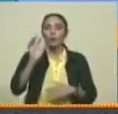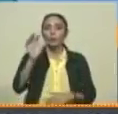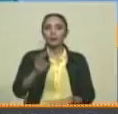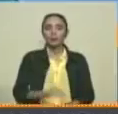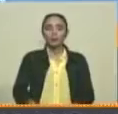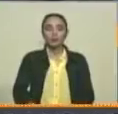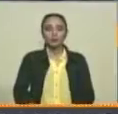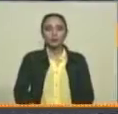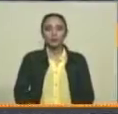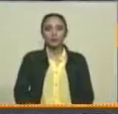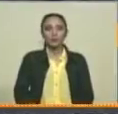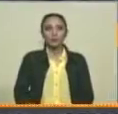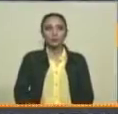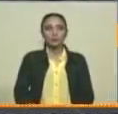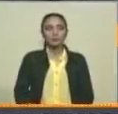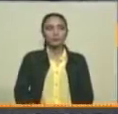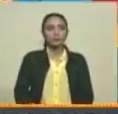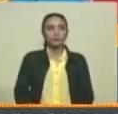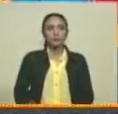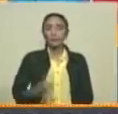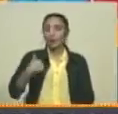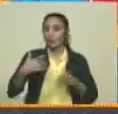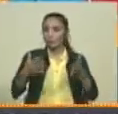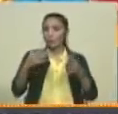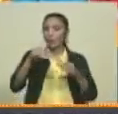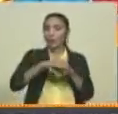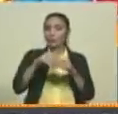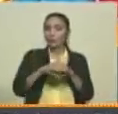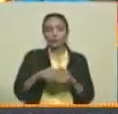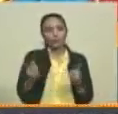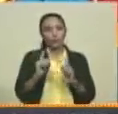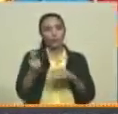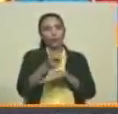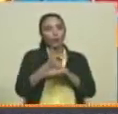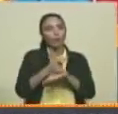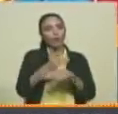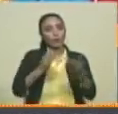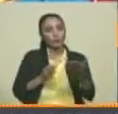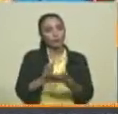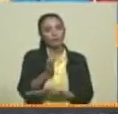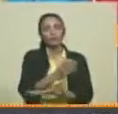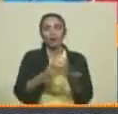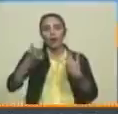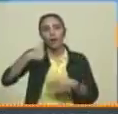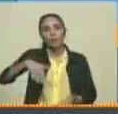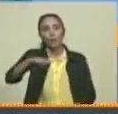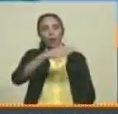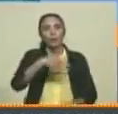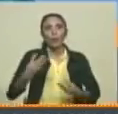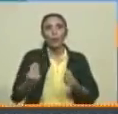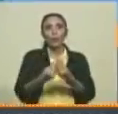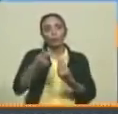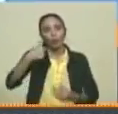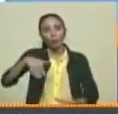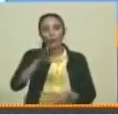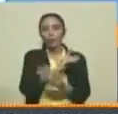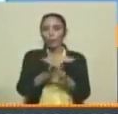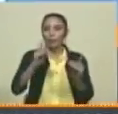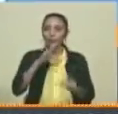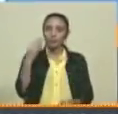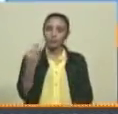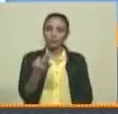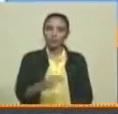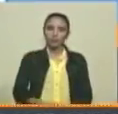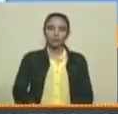americano. No solo porque gano elecciones, sino porque gobierno con el pueblo en gobierno directo, democracia directa.